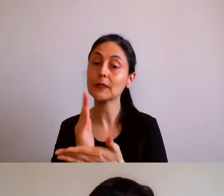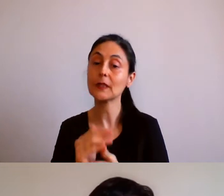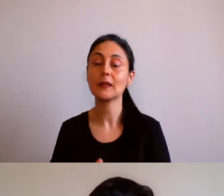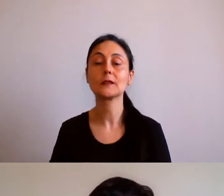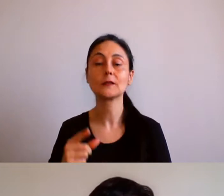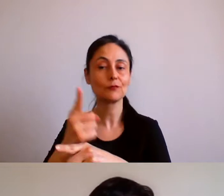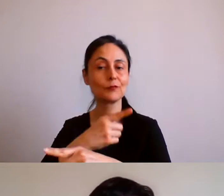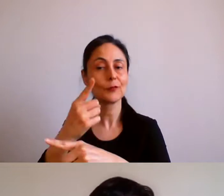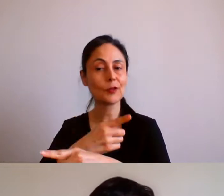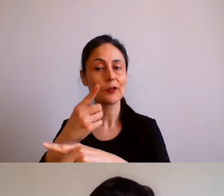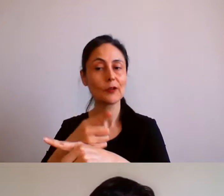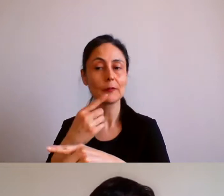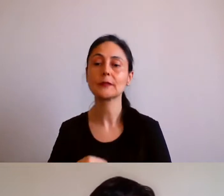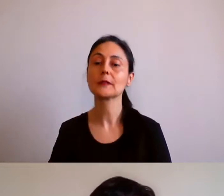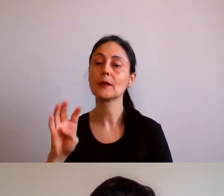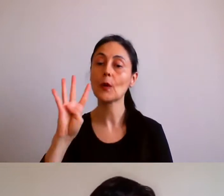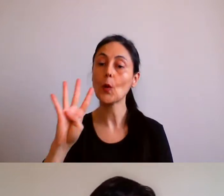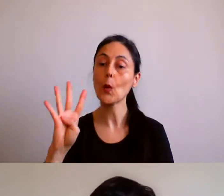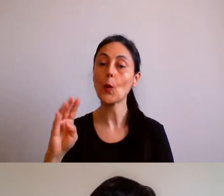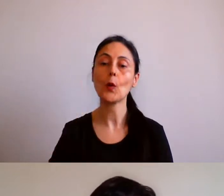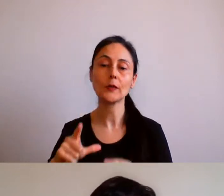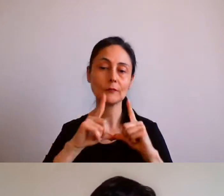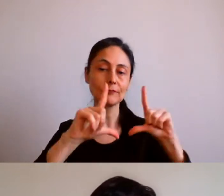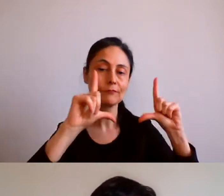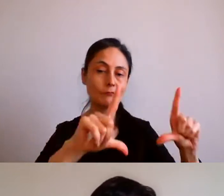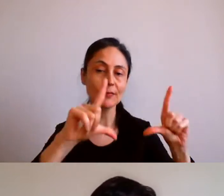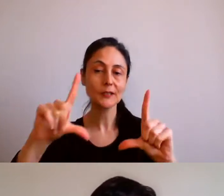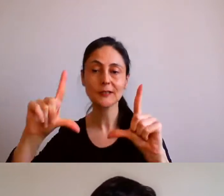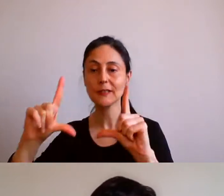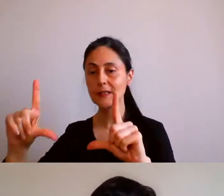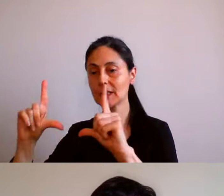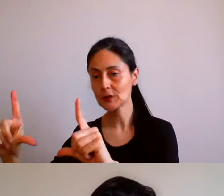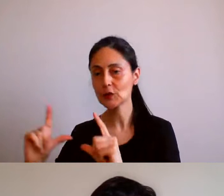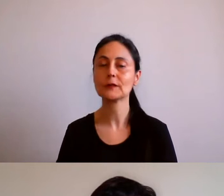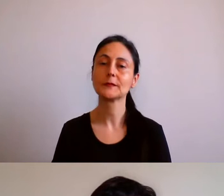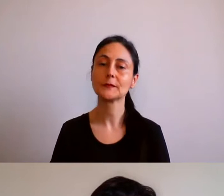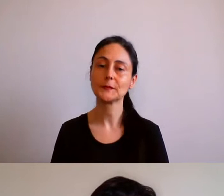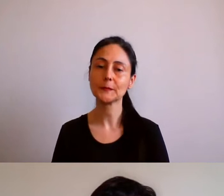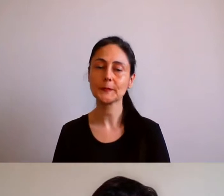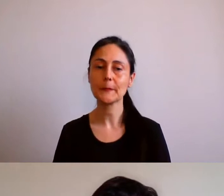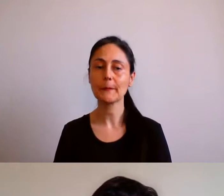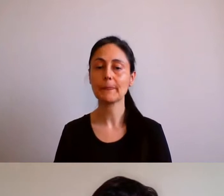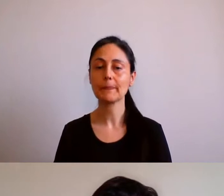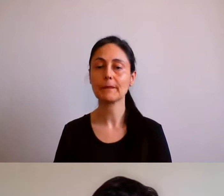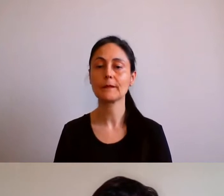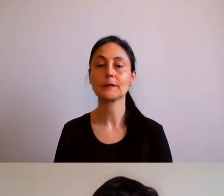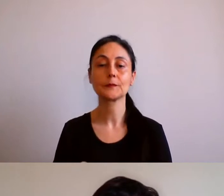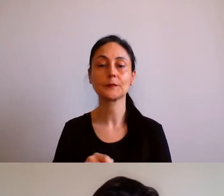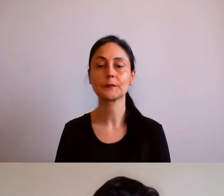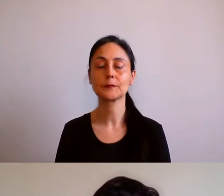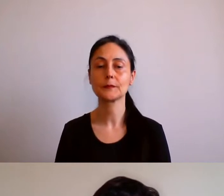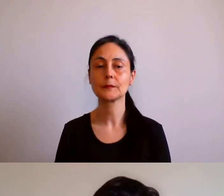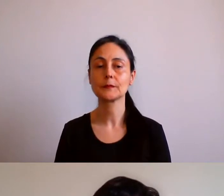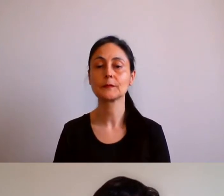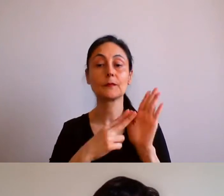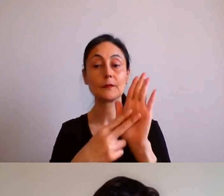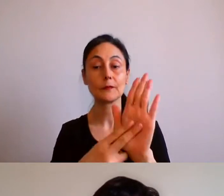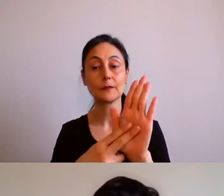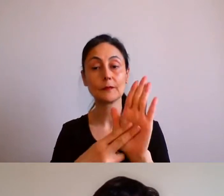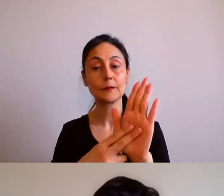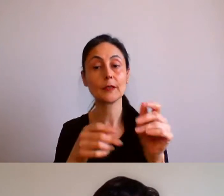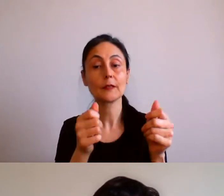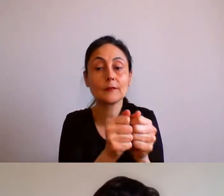con estas 4 breves presentaciones y como les comentaba anteriormente, la dinámica es que van a presentar los colegas y luego